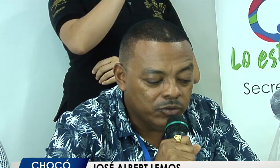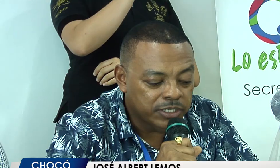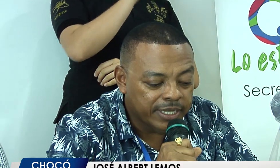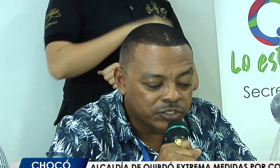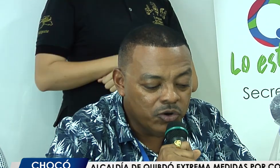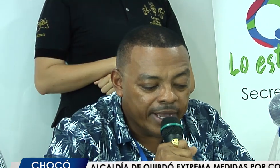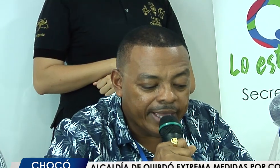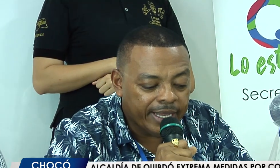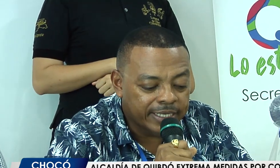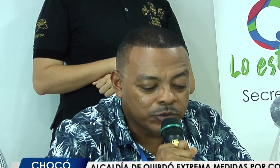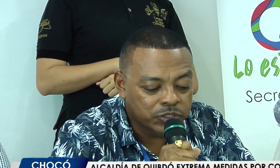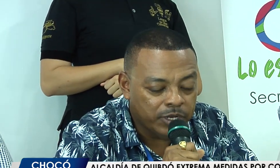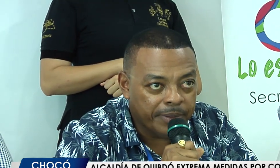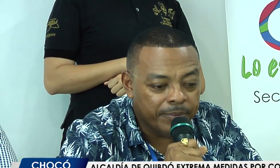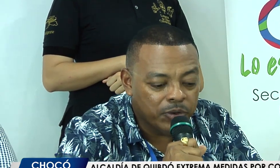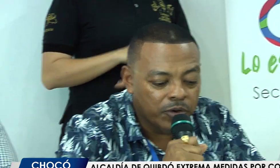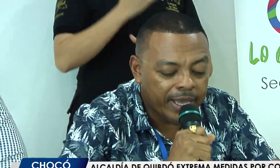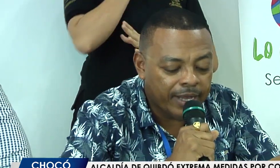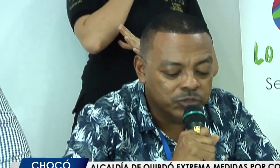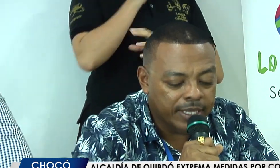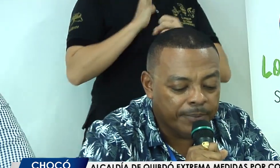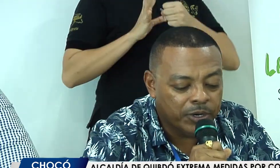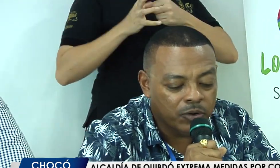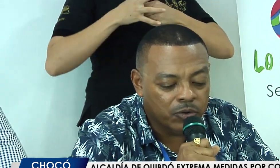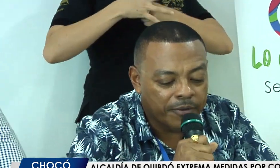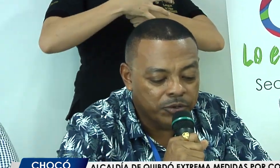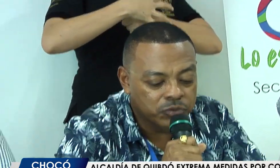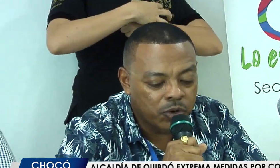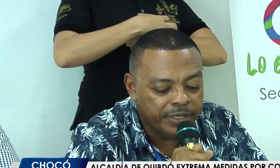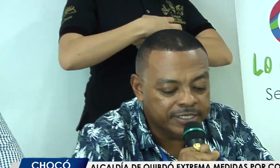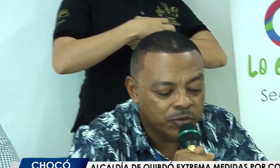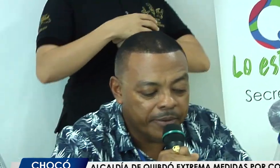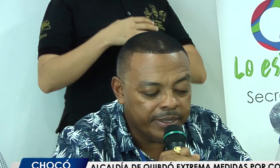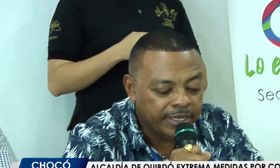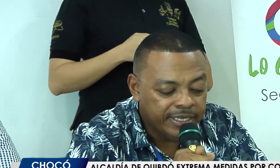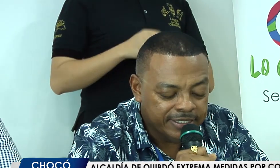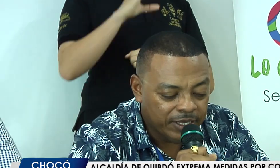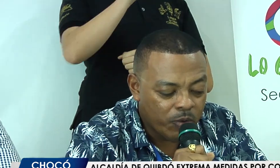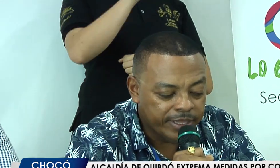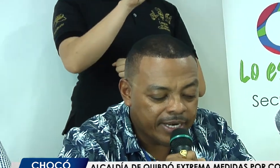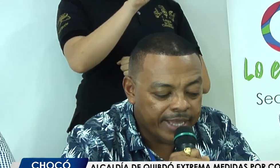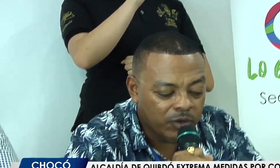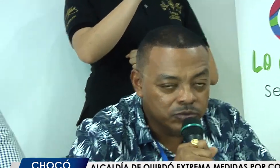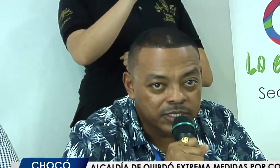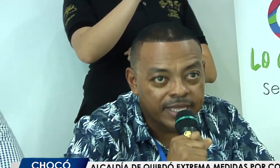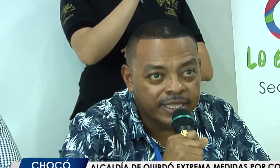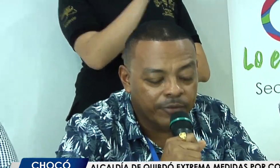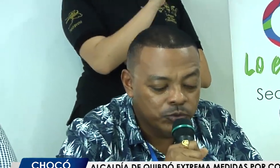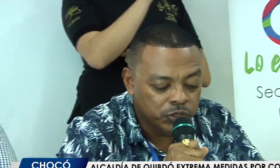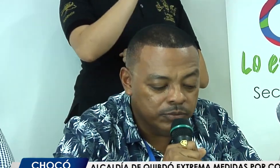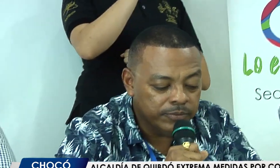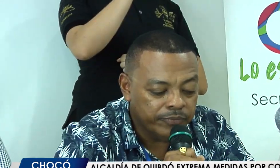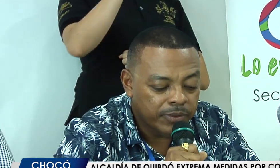que, en consideración a que la situación epidemiológica causada por el coronavirus COVID-19 se encuentra en